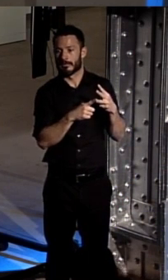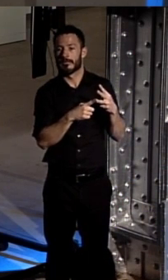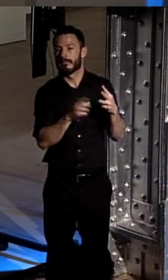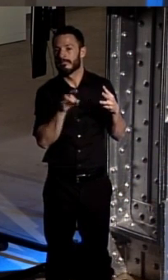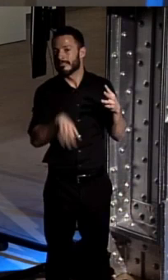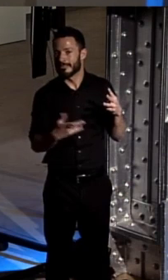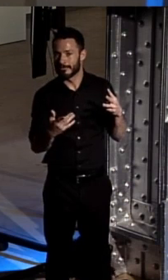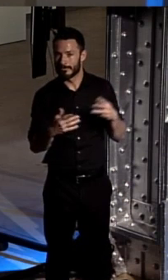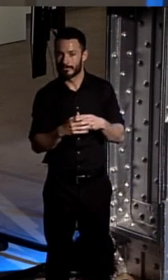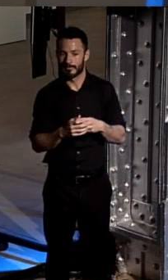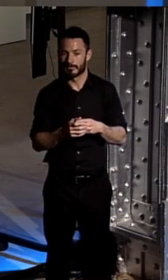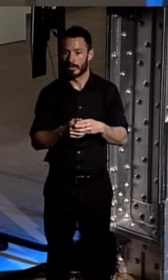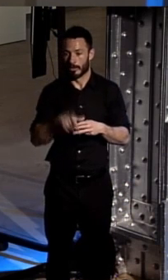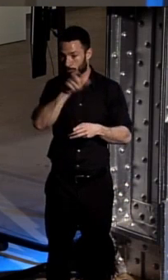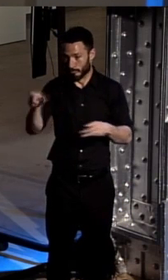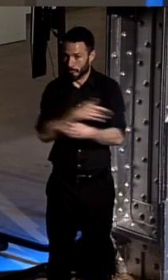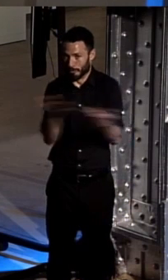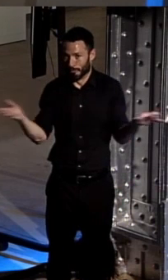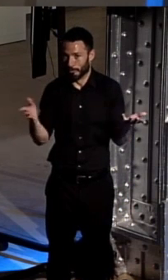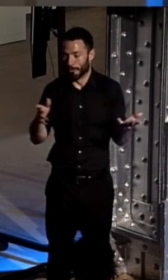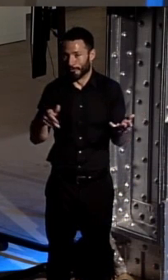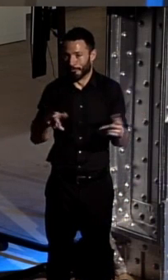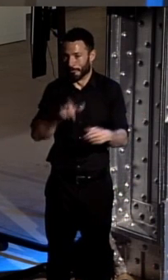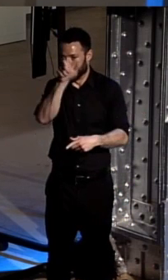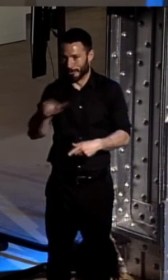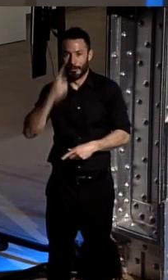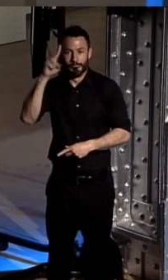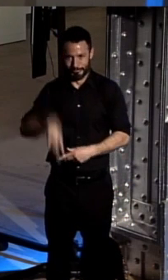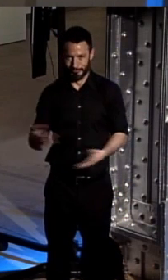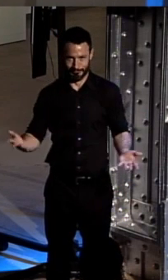Muy bien, ustedes se llaman personas, o sea, es que la gente que elige así.